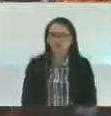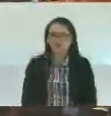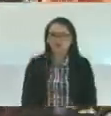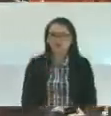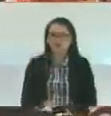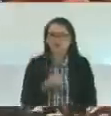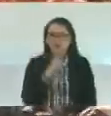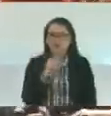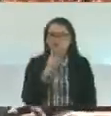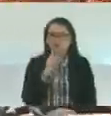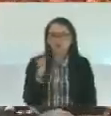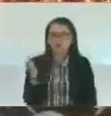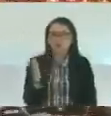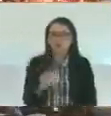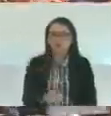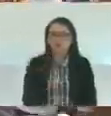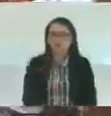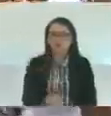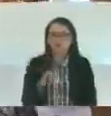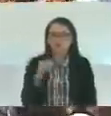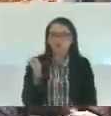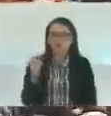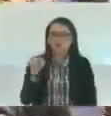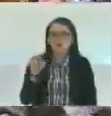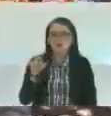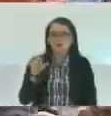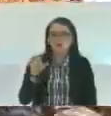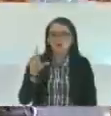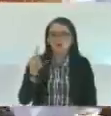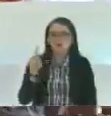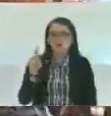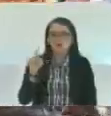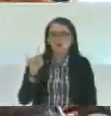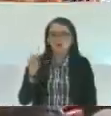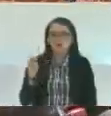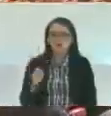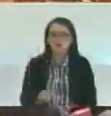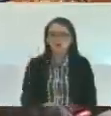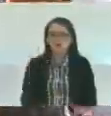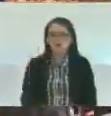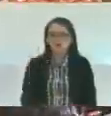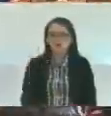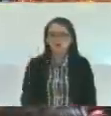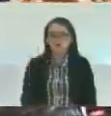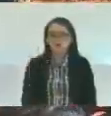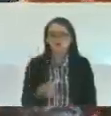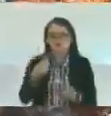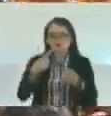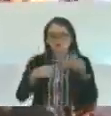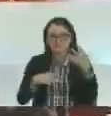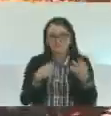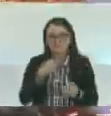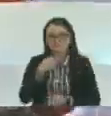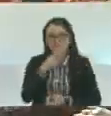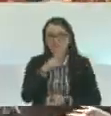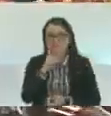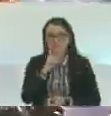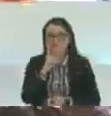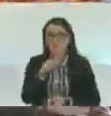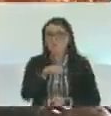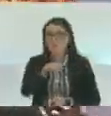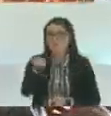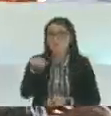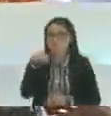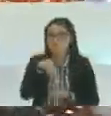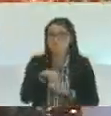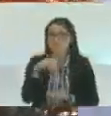¿Cómo te llamas tú? Manuelita. Gonzalo. Johnny, Manuelita. Ustedes